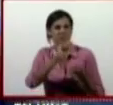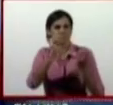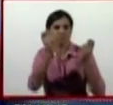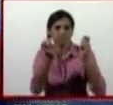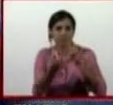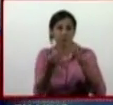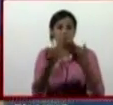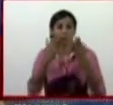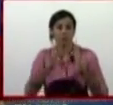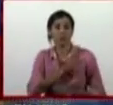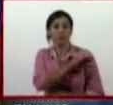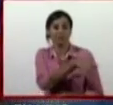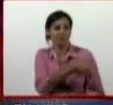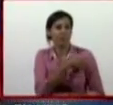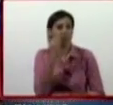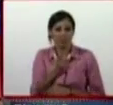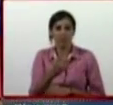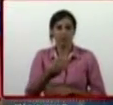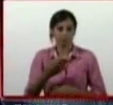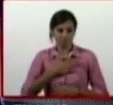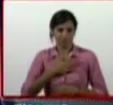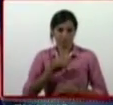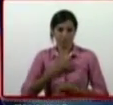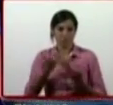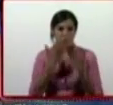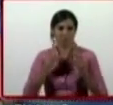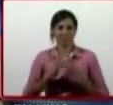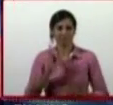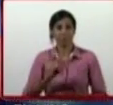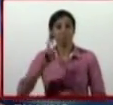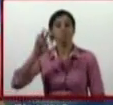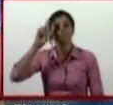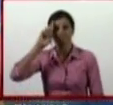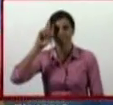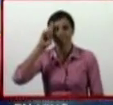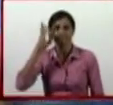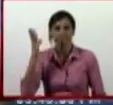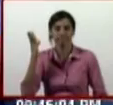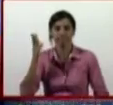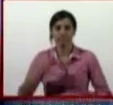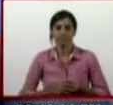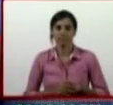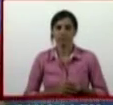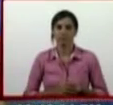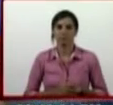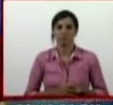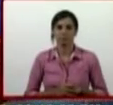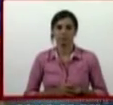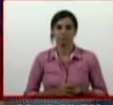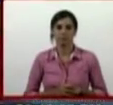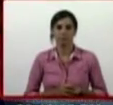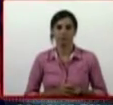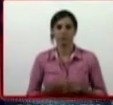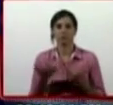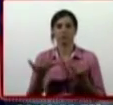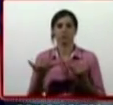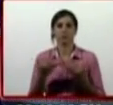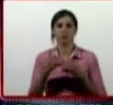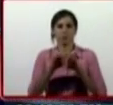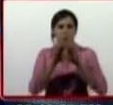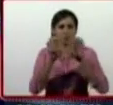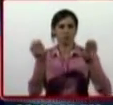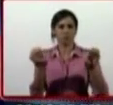estudiantil universitaria. Nosotros como estudiantes tenemos que reconocer que hemos pasado de ser una